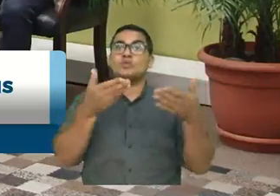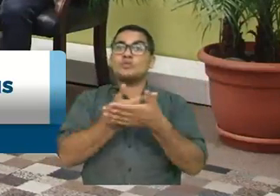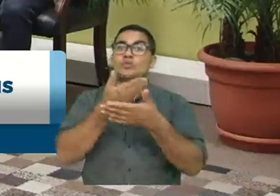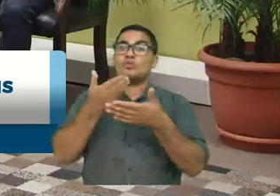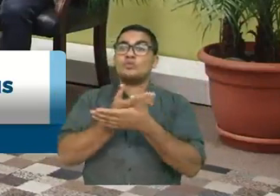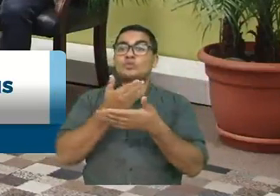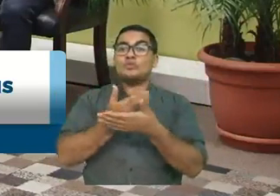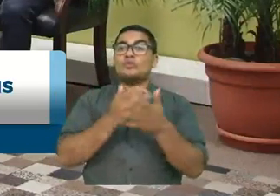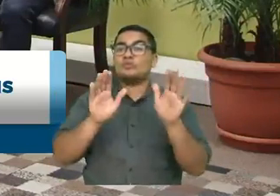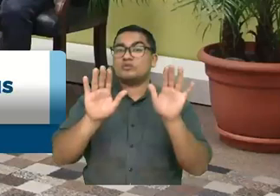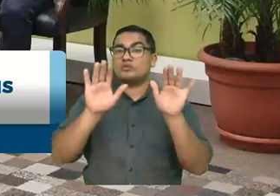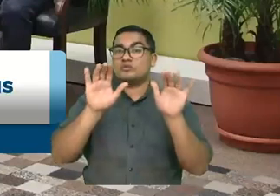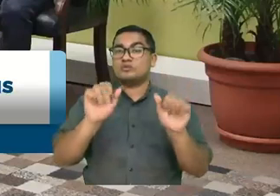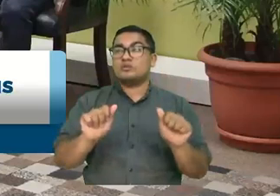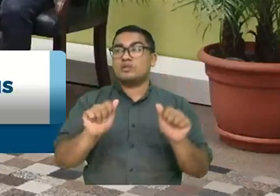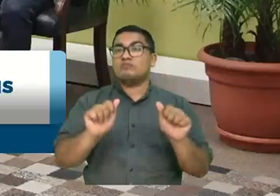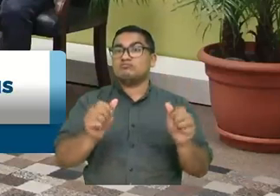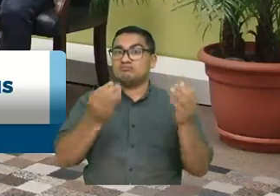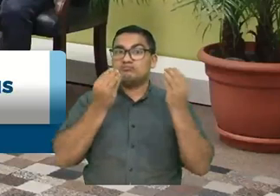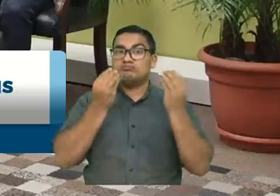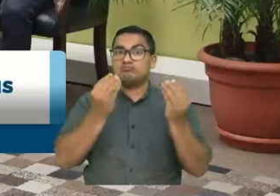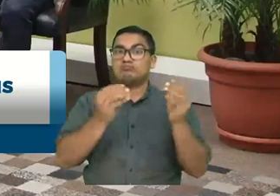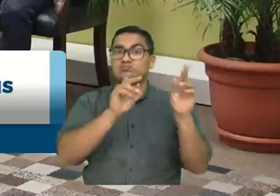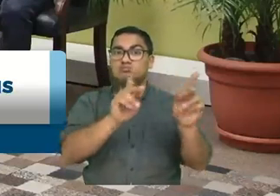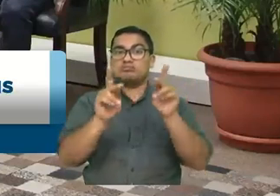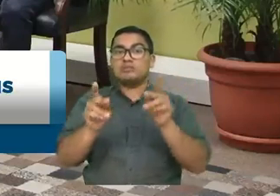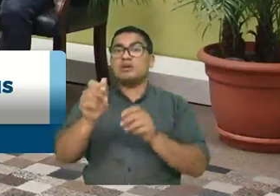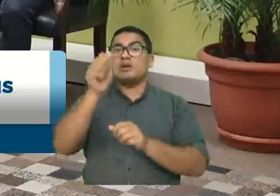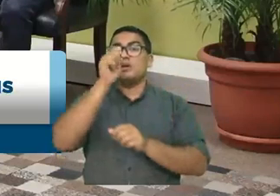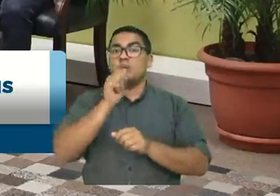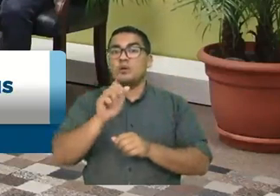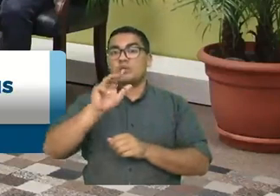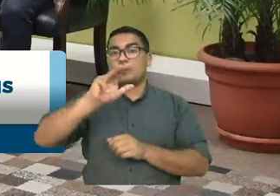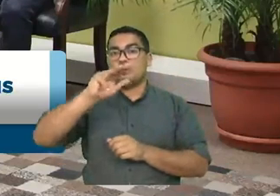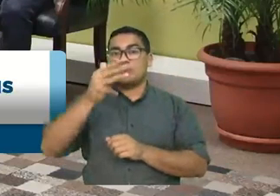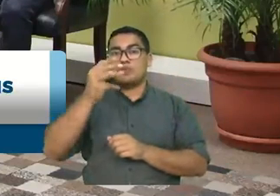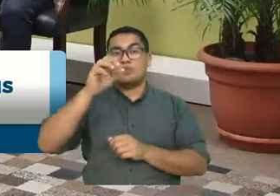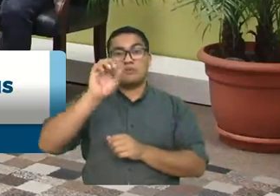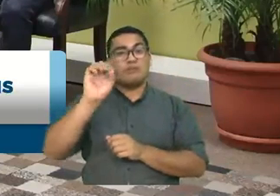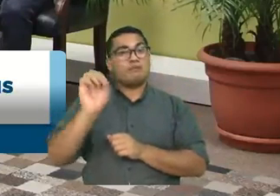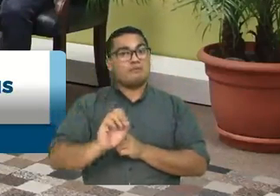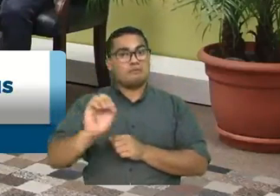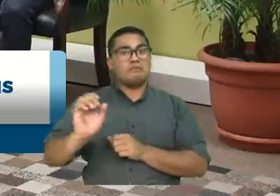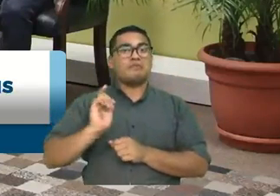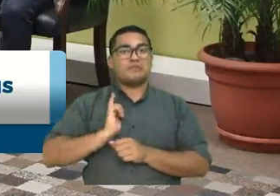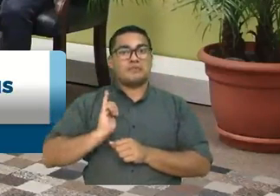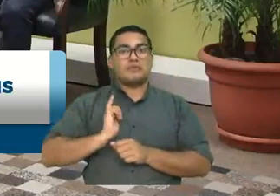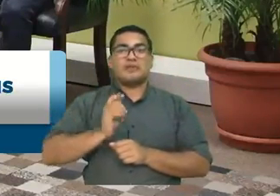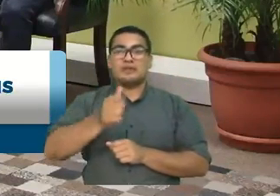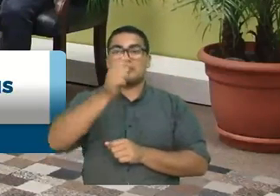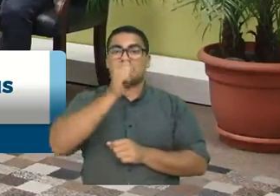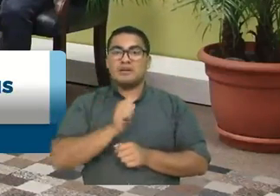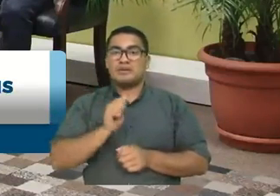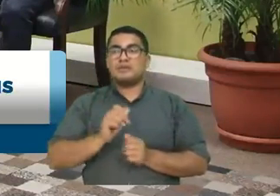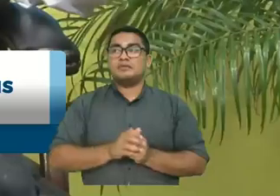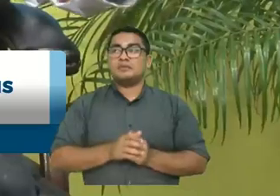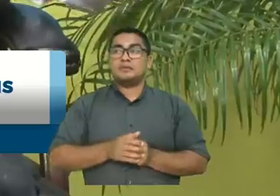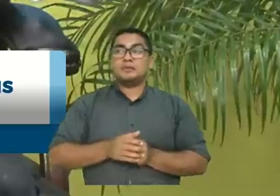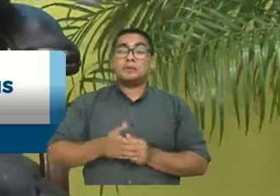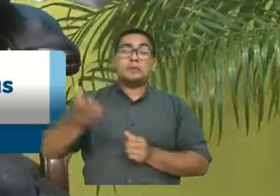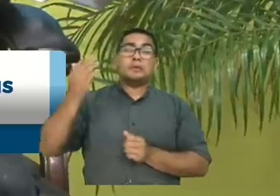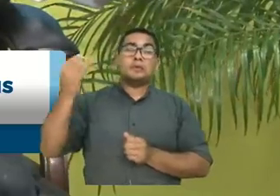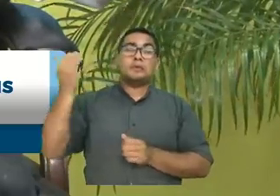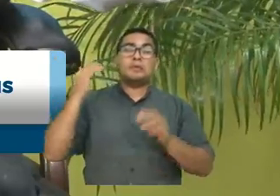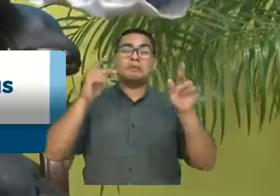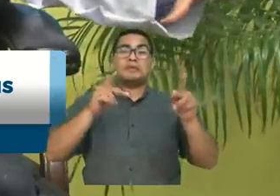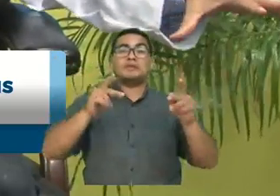llega a un mayor porcentaje, más del 90% de las personas ahí tienen agua potable. Antes la gente guardaba